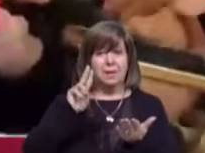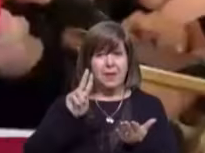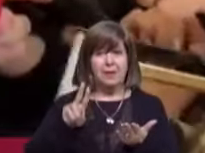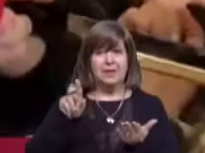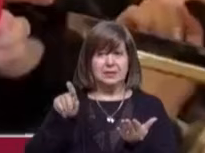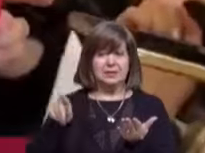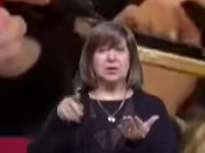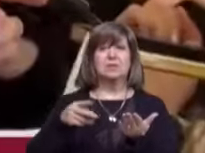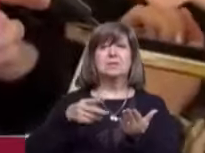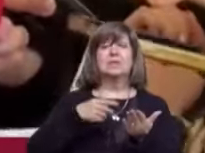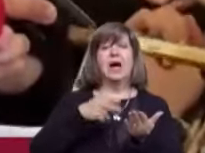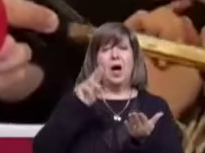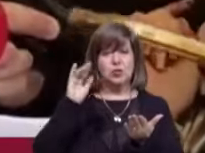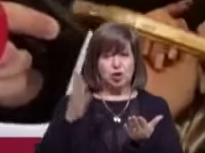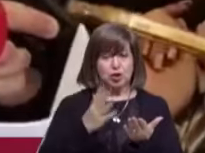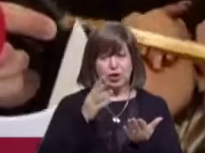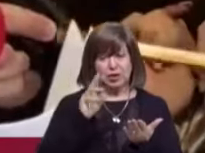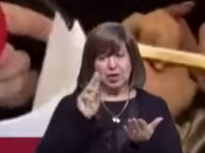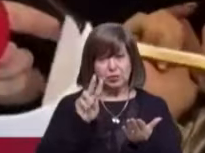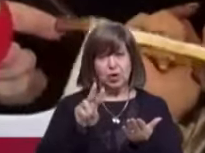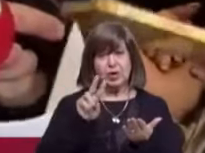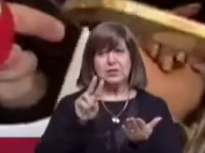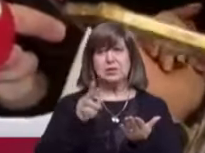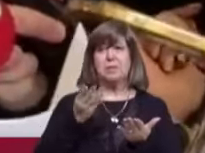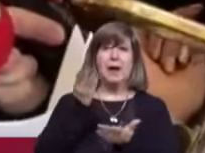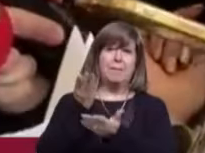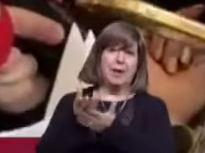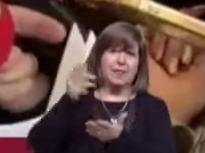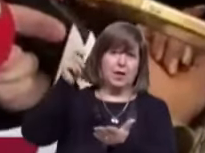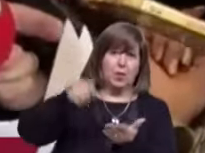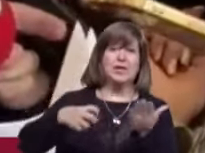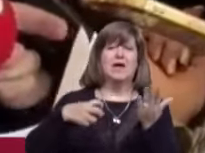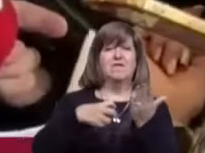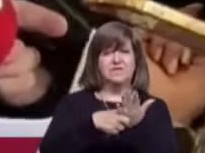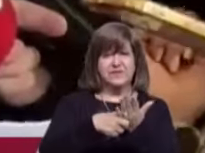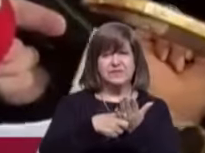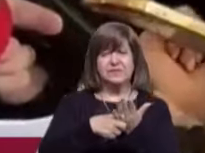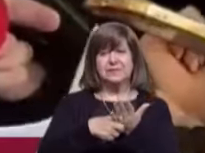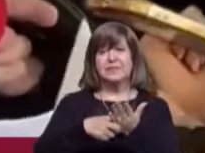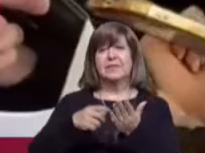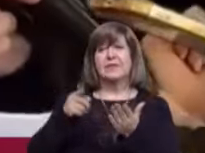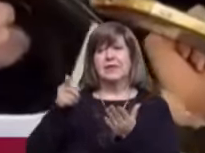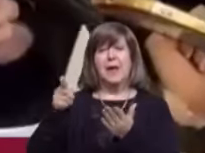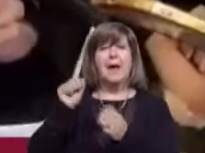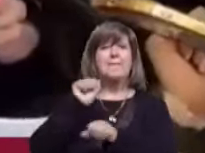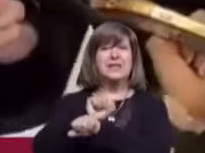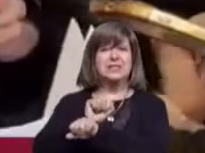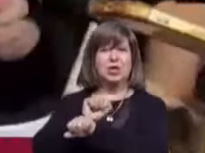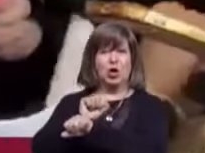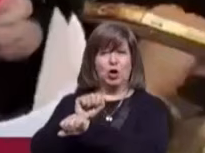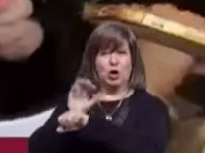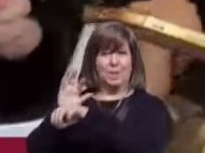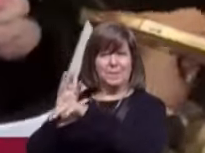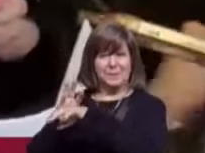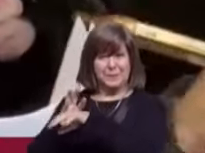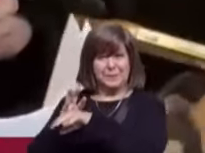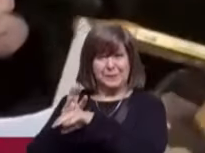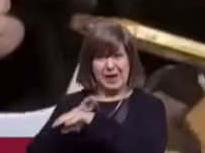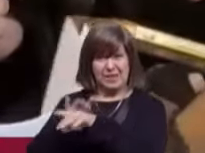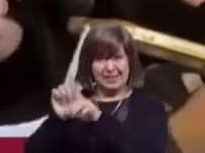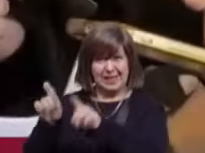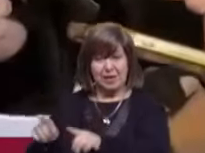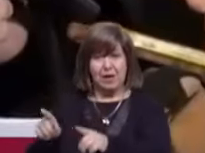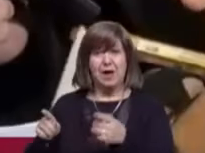ministerio público fiscal a requerir al órgano juridiccional el dictado de la prisión preventiva de los co encartados no solo por no